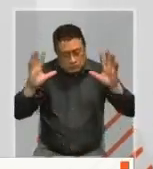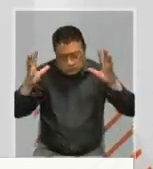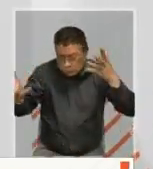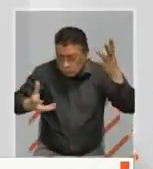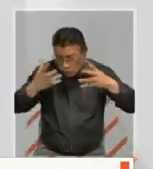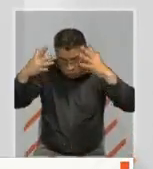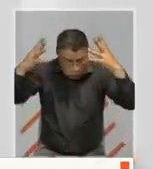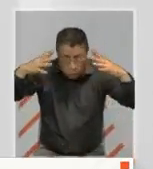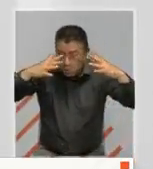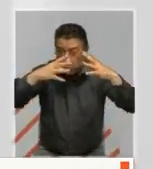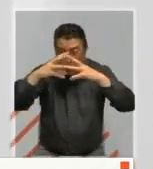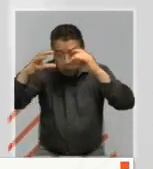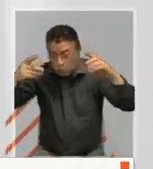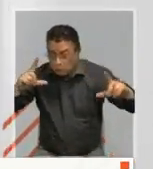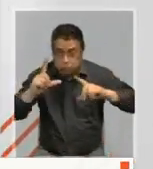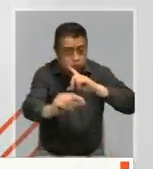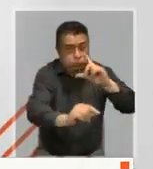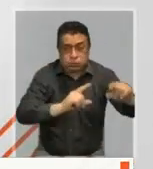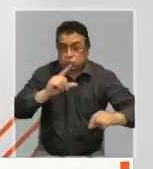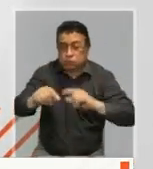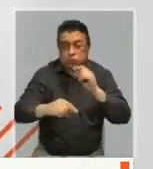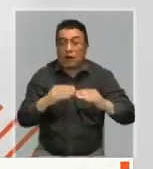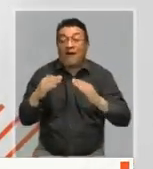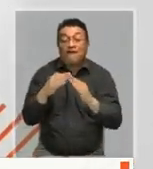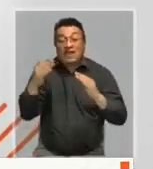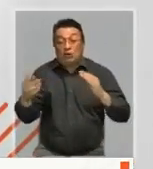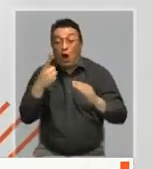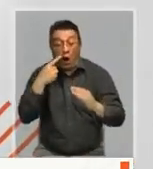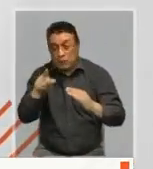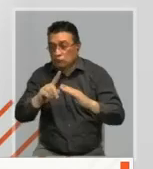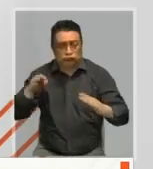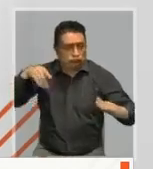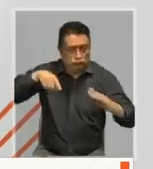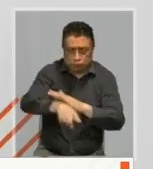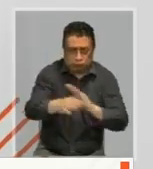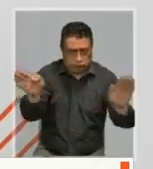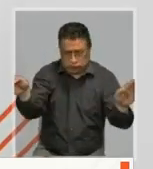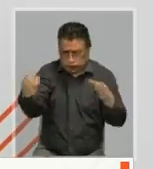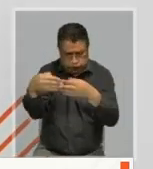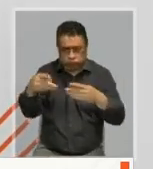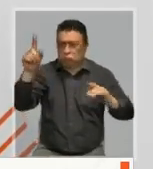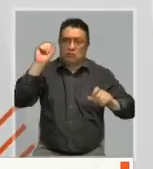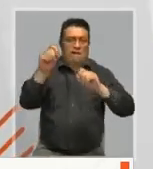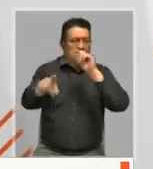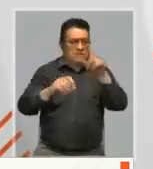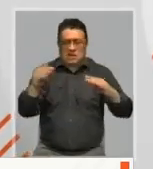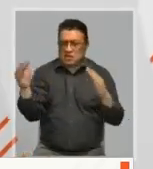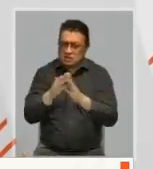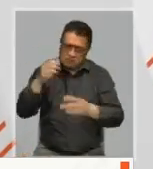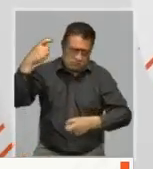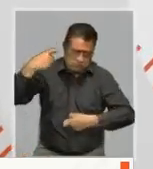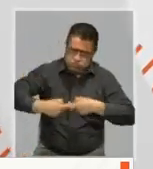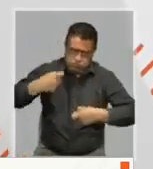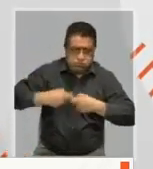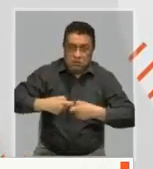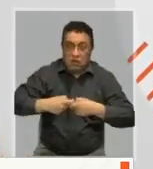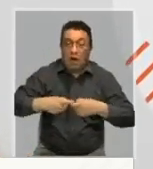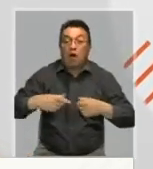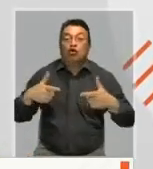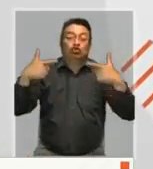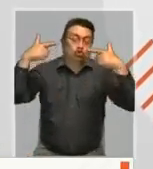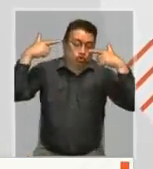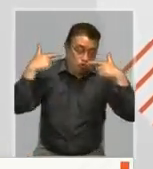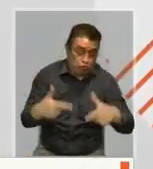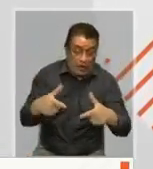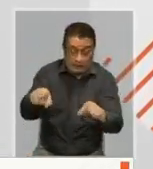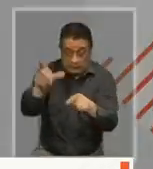humo. Su vecino Bruno no quiso hacerlo. Se quedó a puerta cerrada con el objetivo de defender su vivienda. De milagro, el hombre se